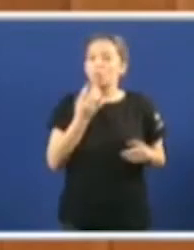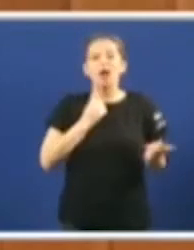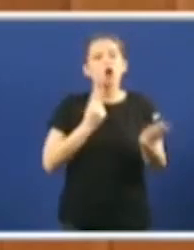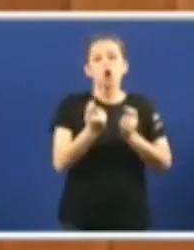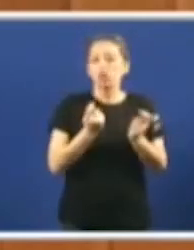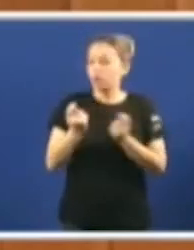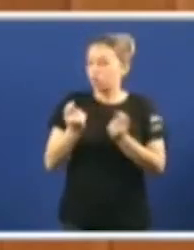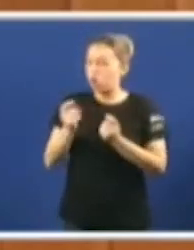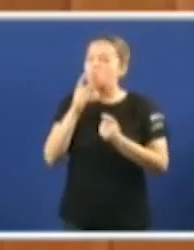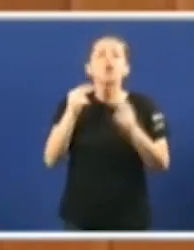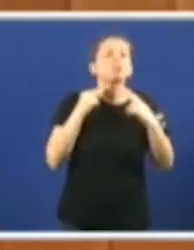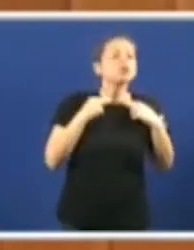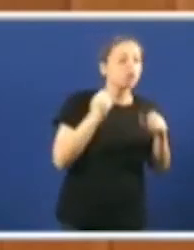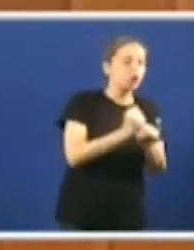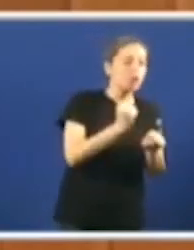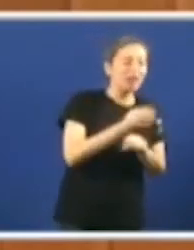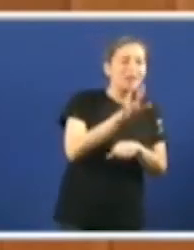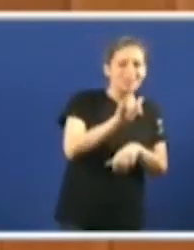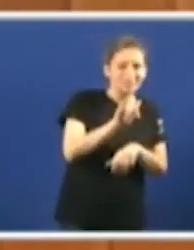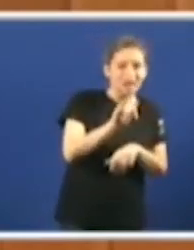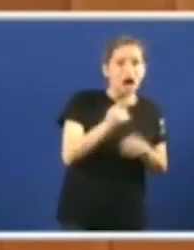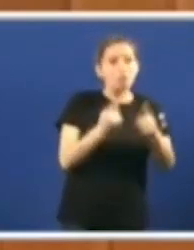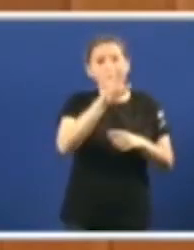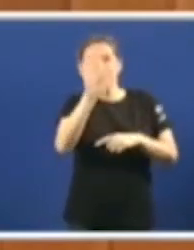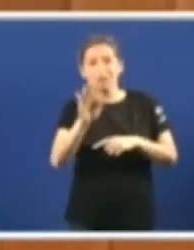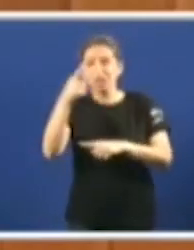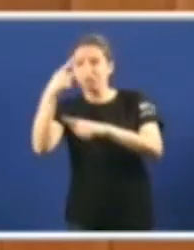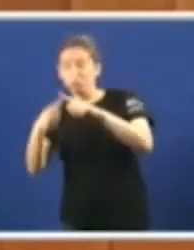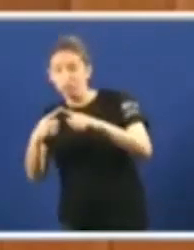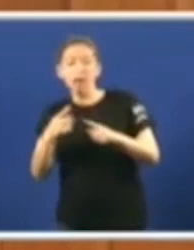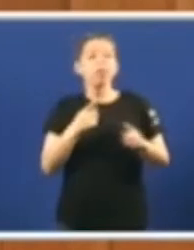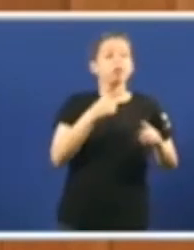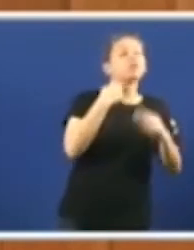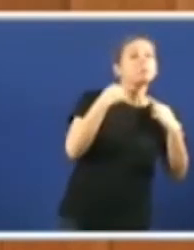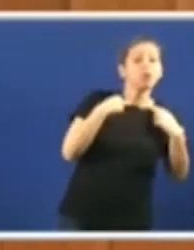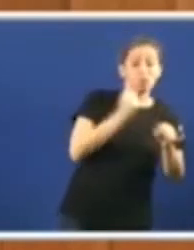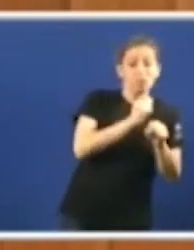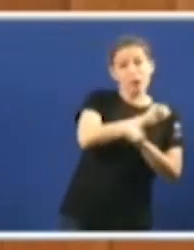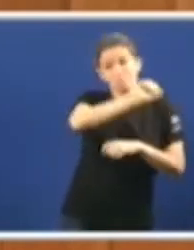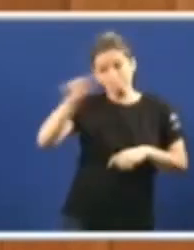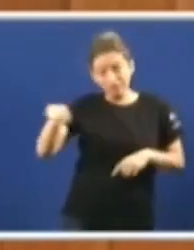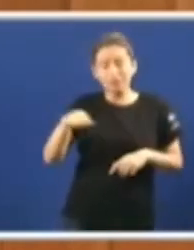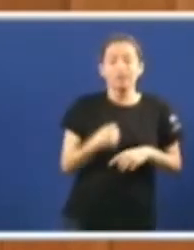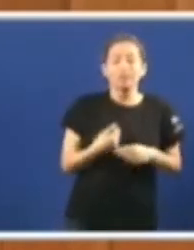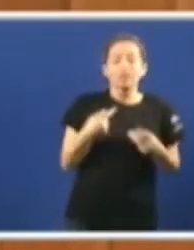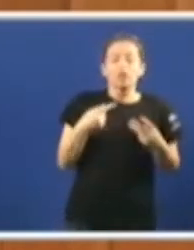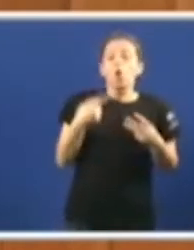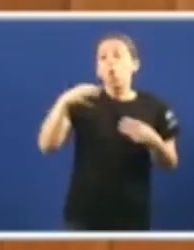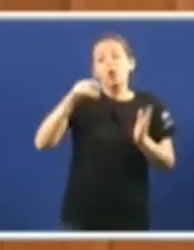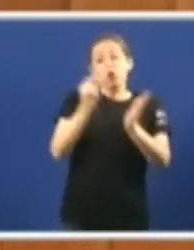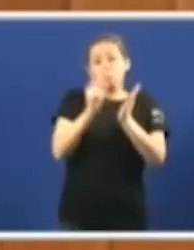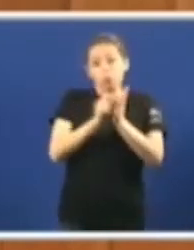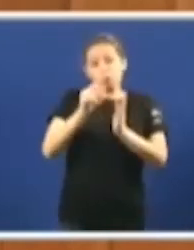traballando as deputacións, a veces moito máis que a propia Xunta de Galicia. O único punto que nos parece aceptable, como xa comentei, é o